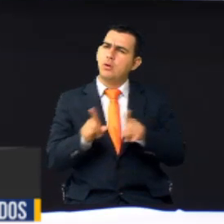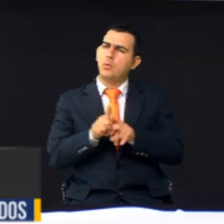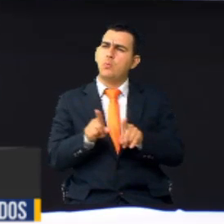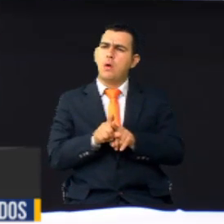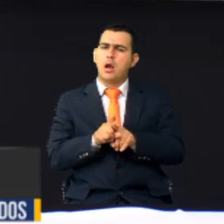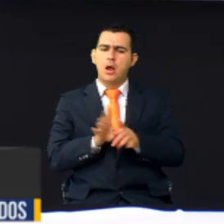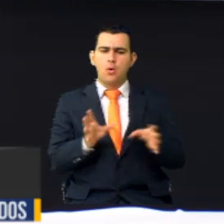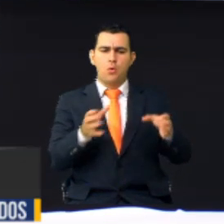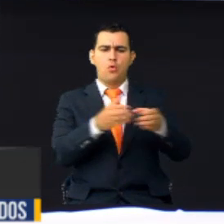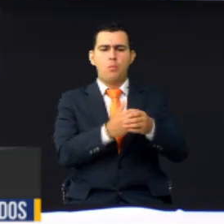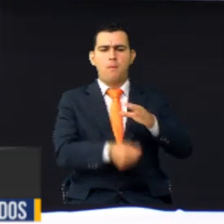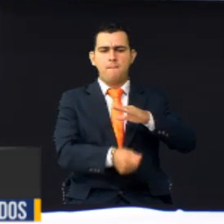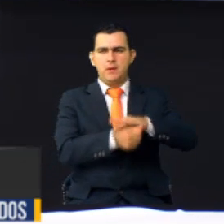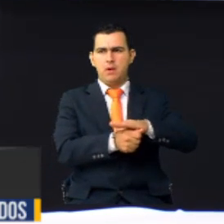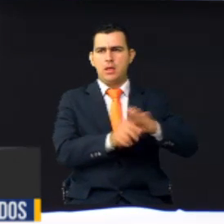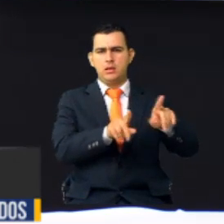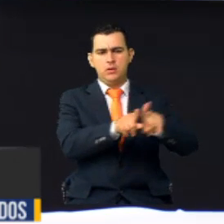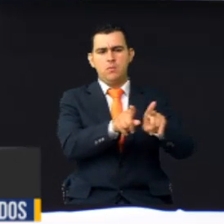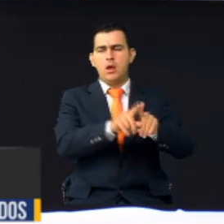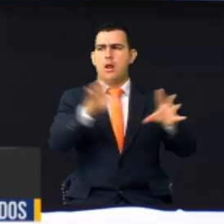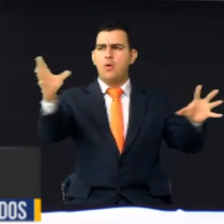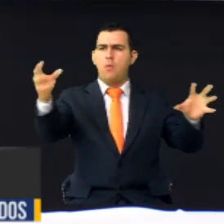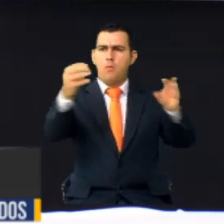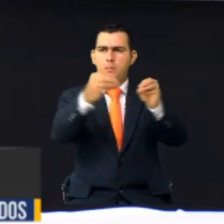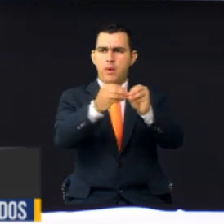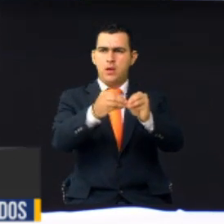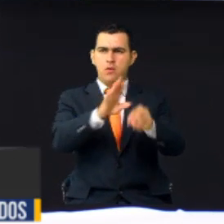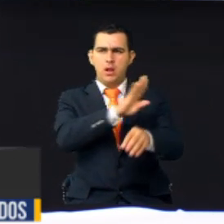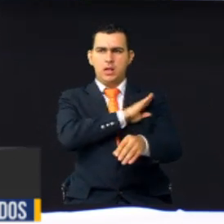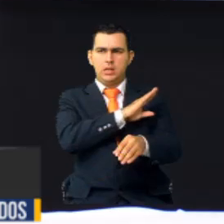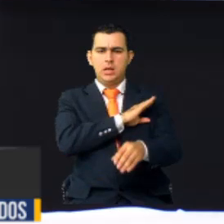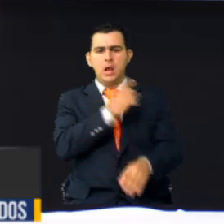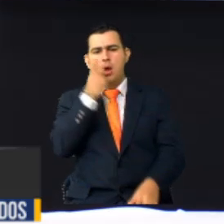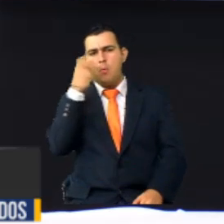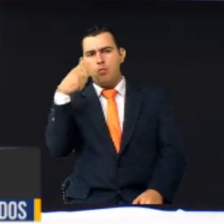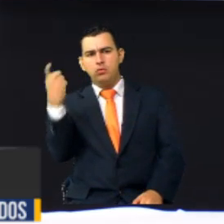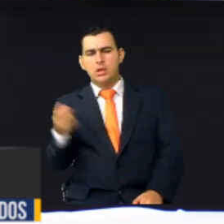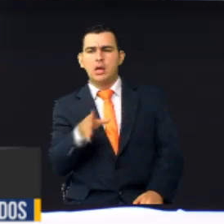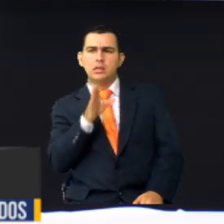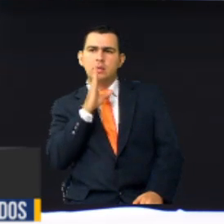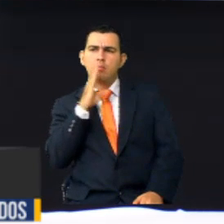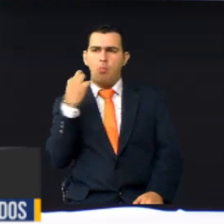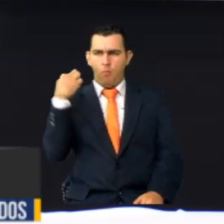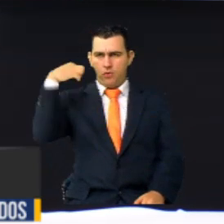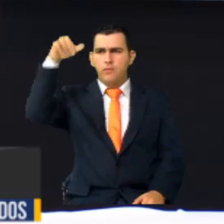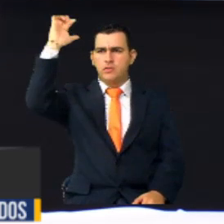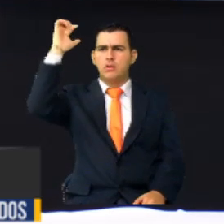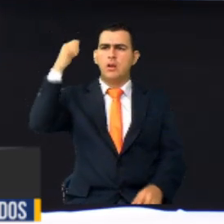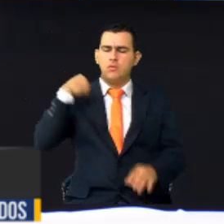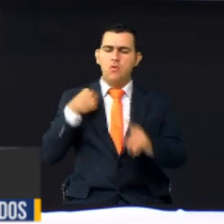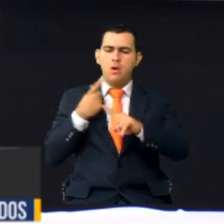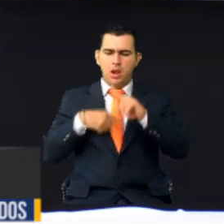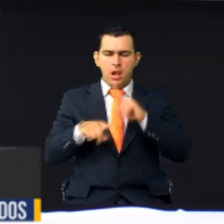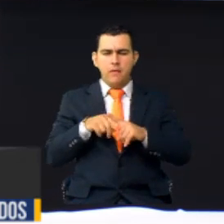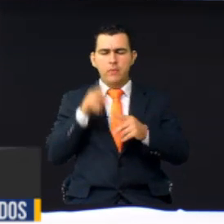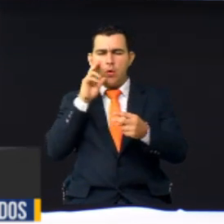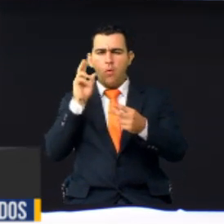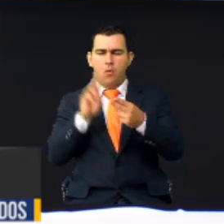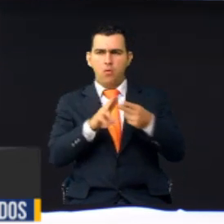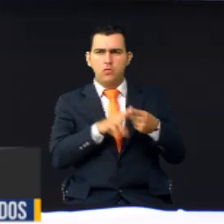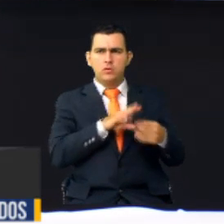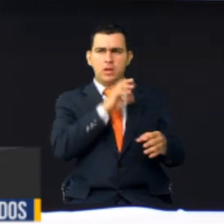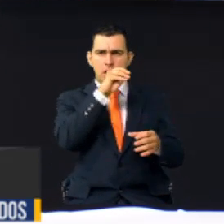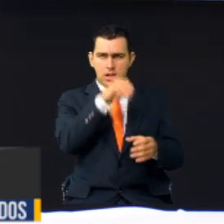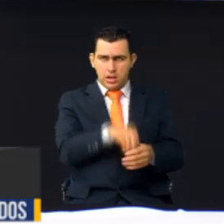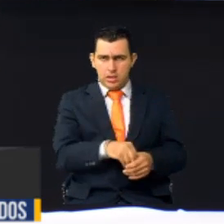entidad privada que tenía un convenio con la alcaldía y buscaban un profesional con mi perfil, y tuve la oportunidad de conocer muchísimo en ese